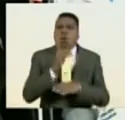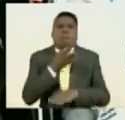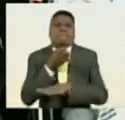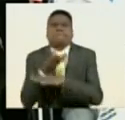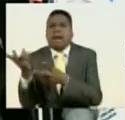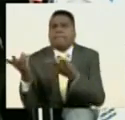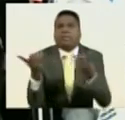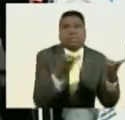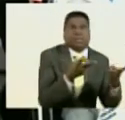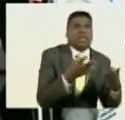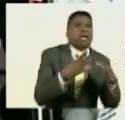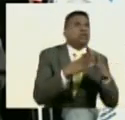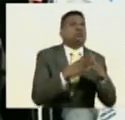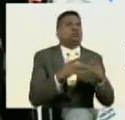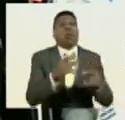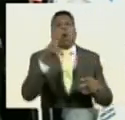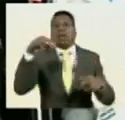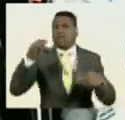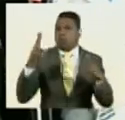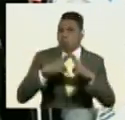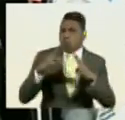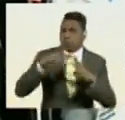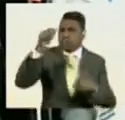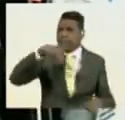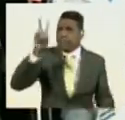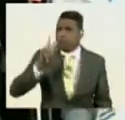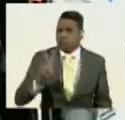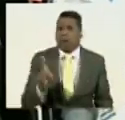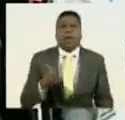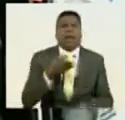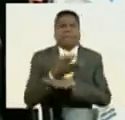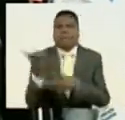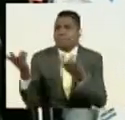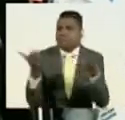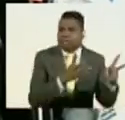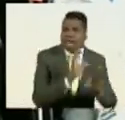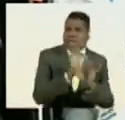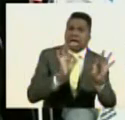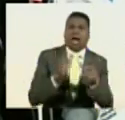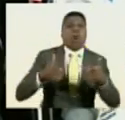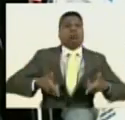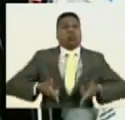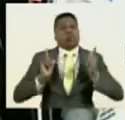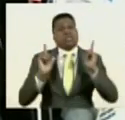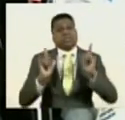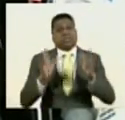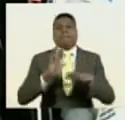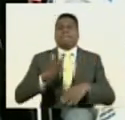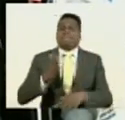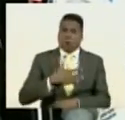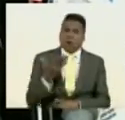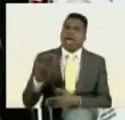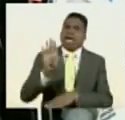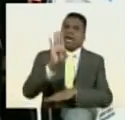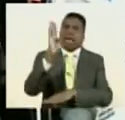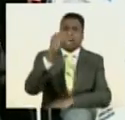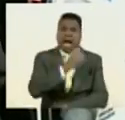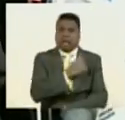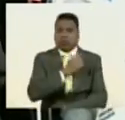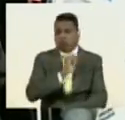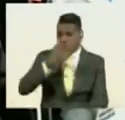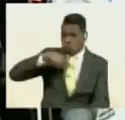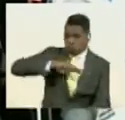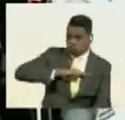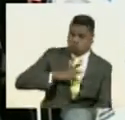y eso lo conocemos todos en Venezuela, nos autoricen para poderlos visitar porque ellos y